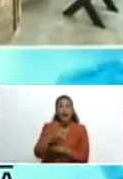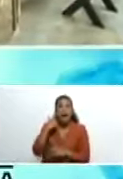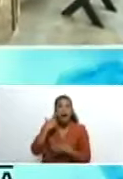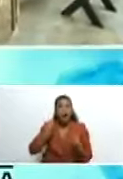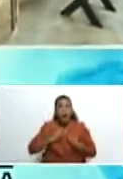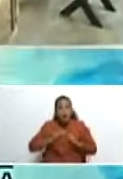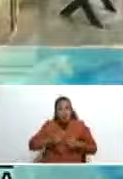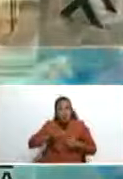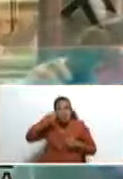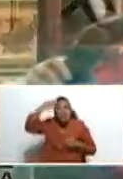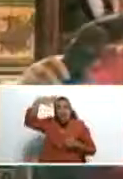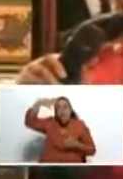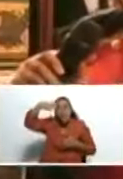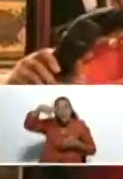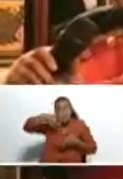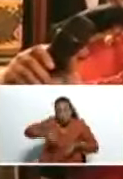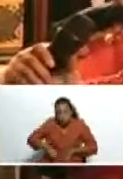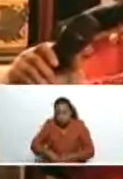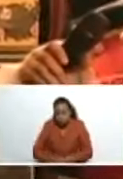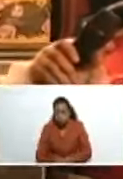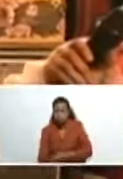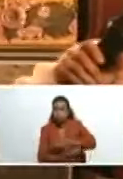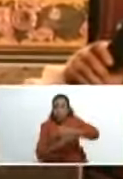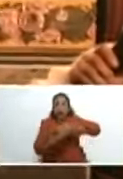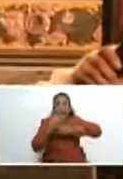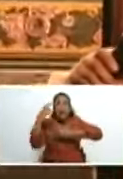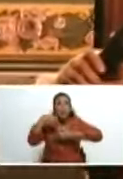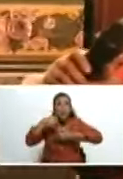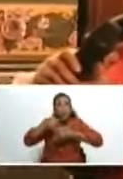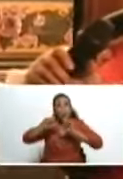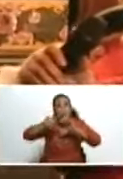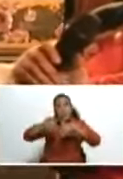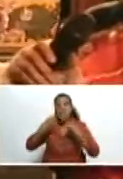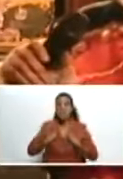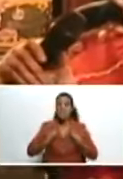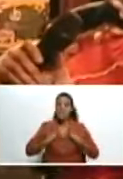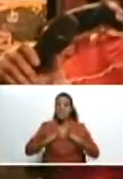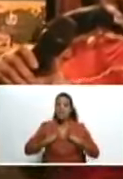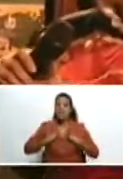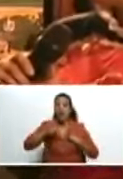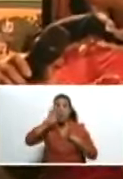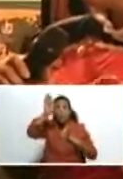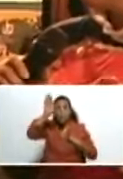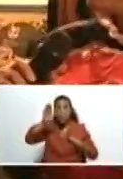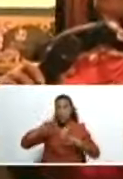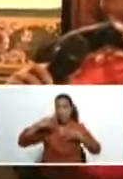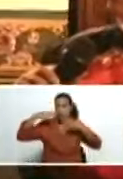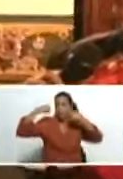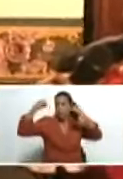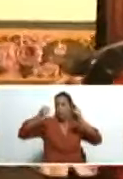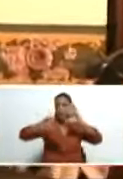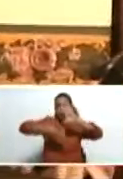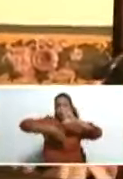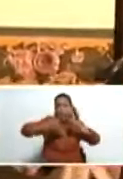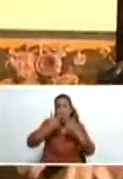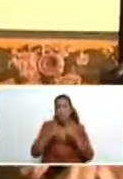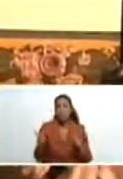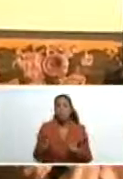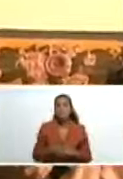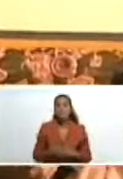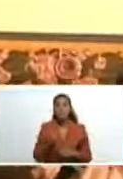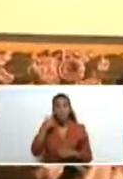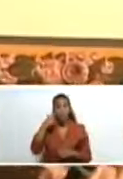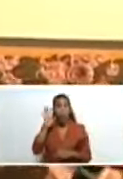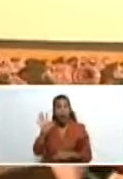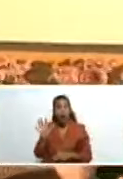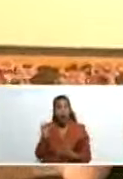gigante. Gigante pueblo, gigante continente, gigante de historia, Simón Bolívar. Con él